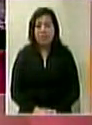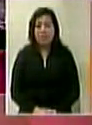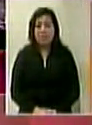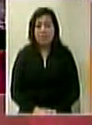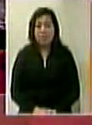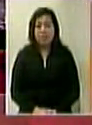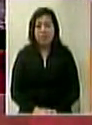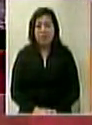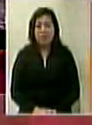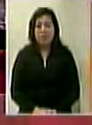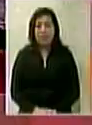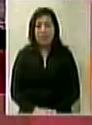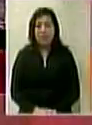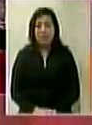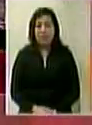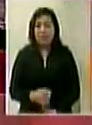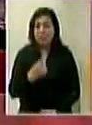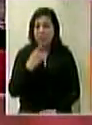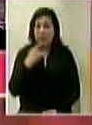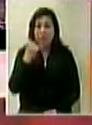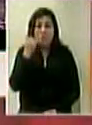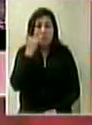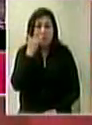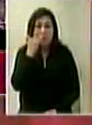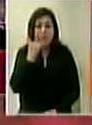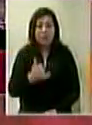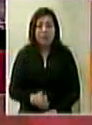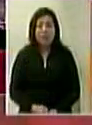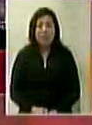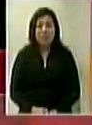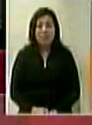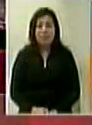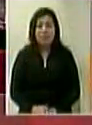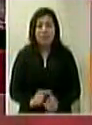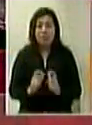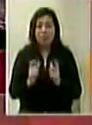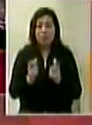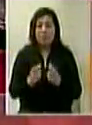otro tema, presidente. Se está chuponeando los correos del Congreso.